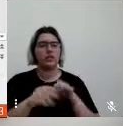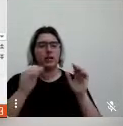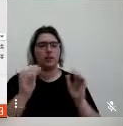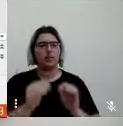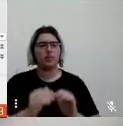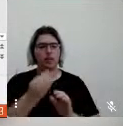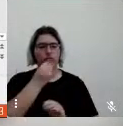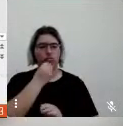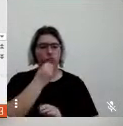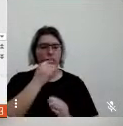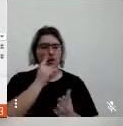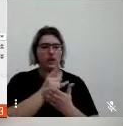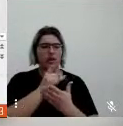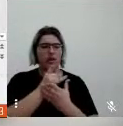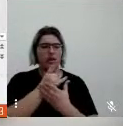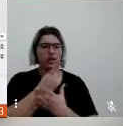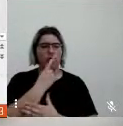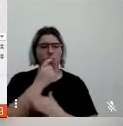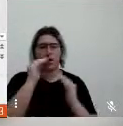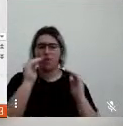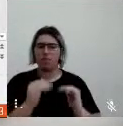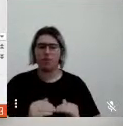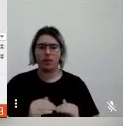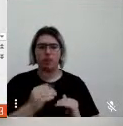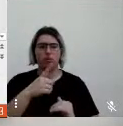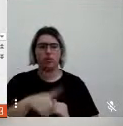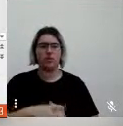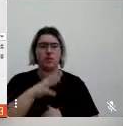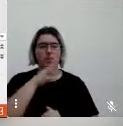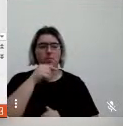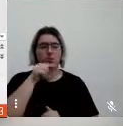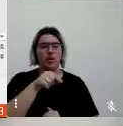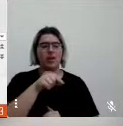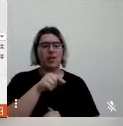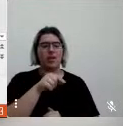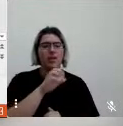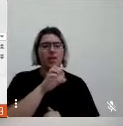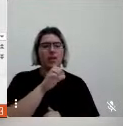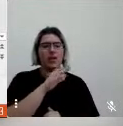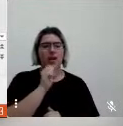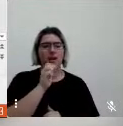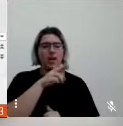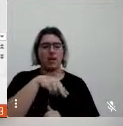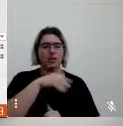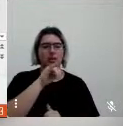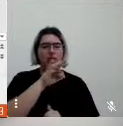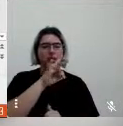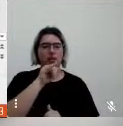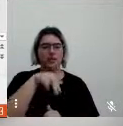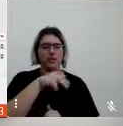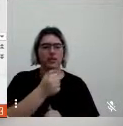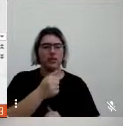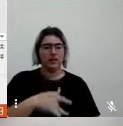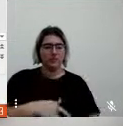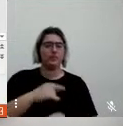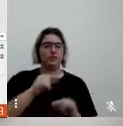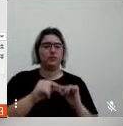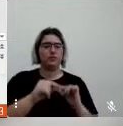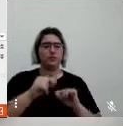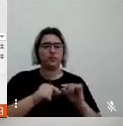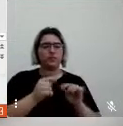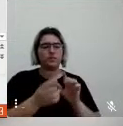carne roja porque la carne roja contiene L-carnitina y la L-carnitina a nivel de la microbiota intestinal genera